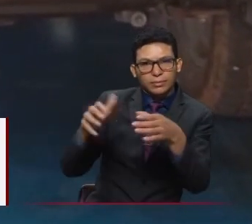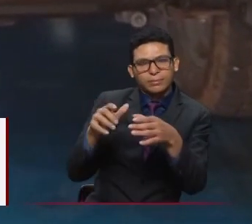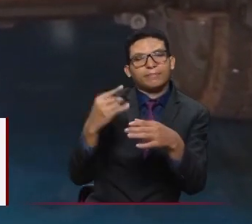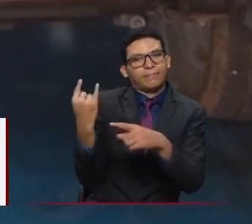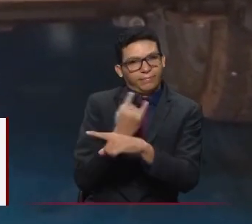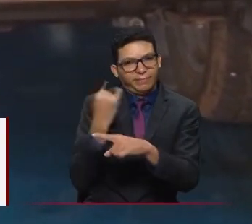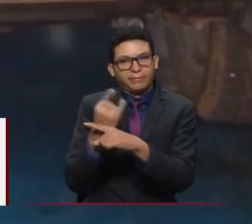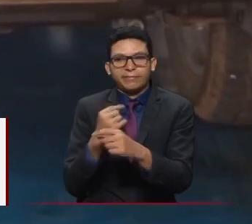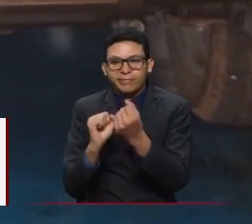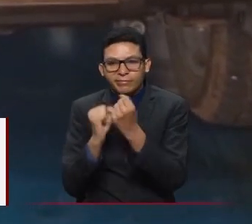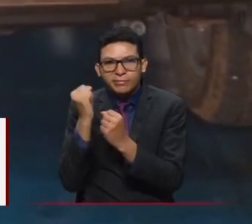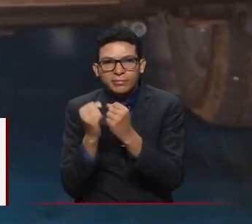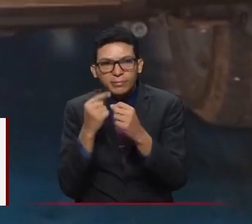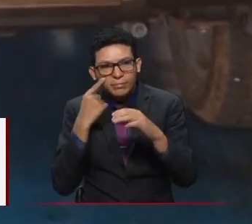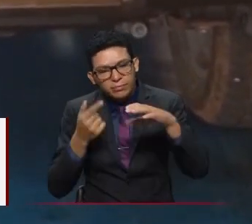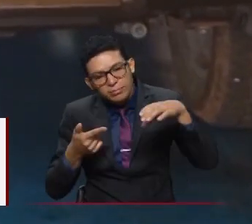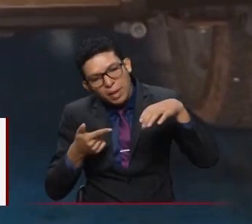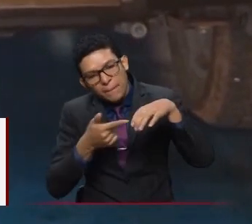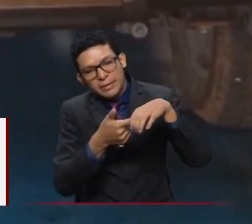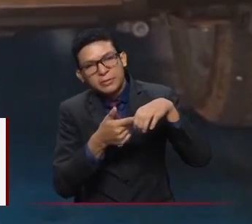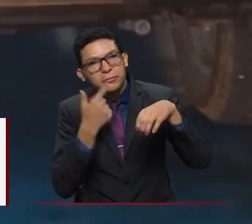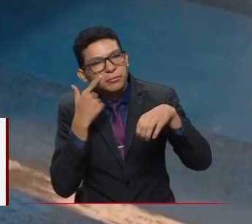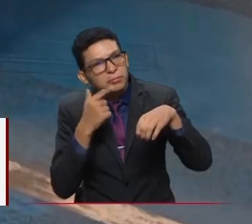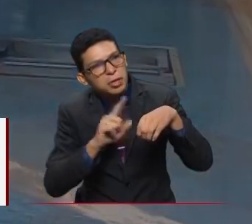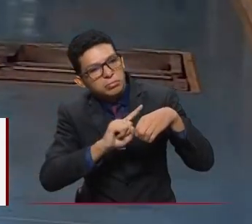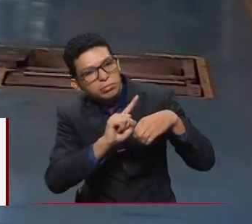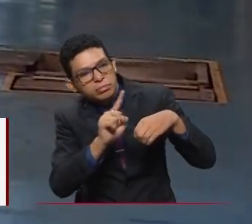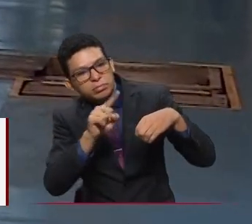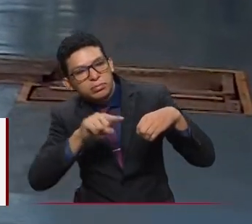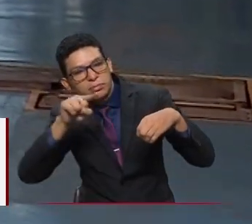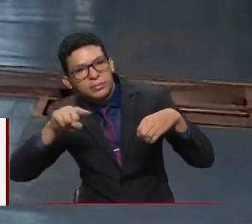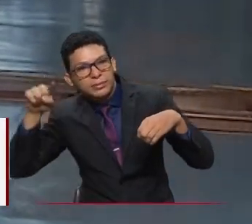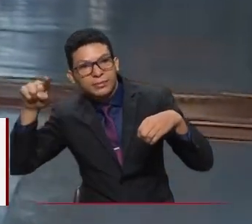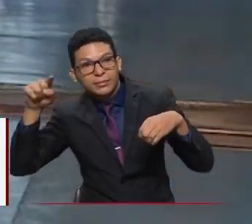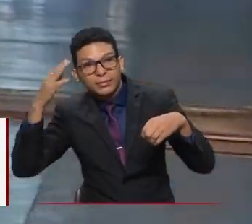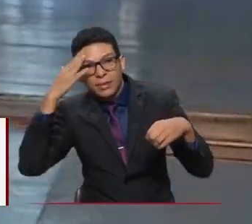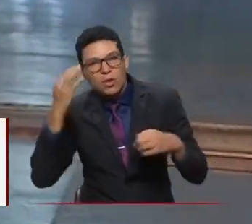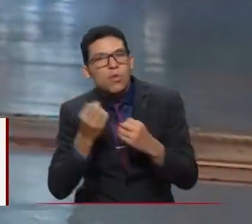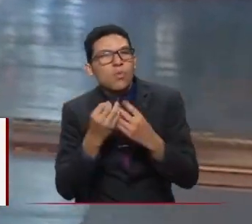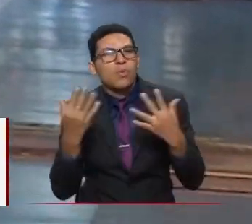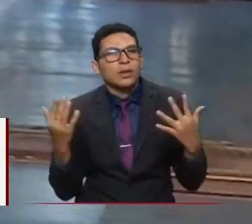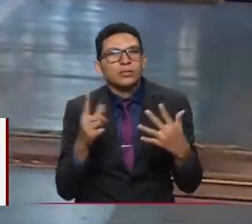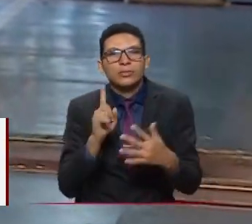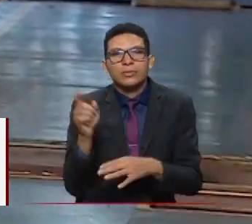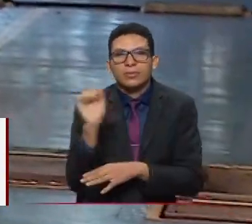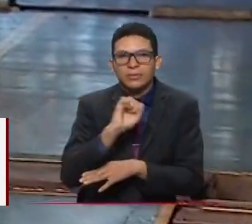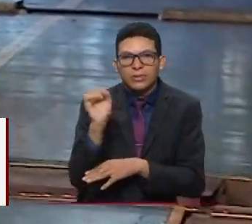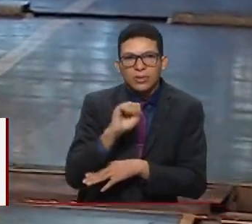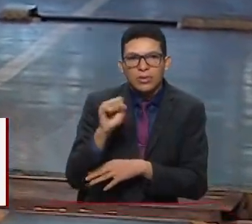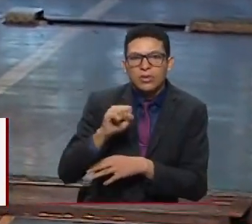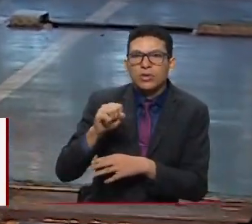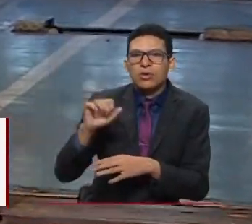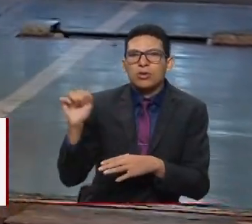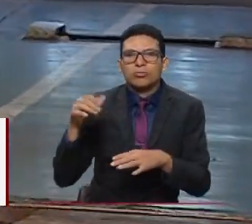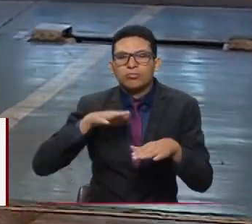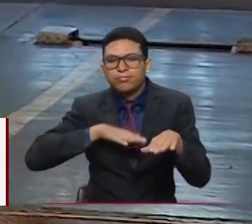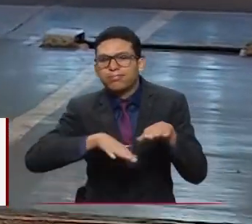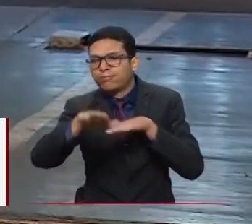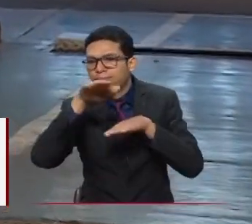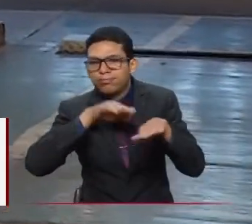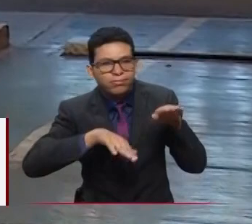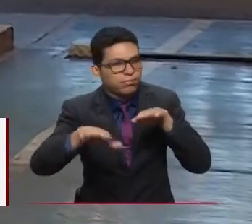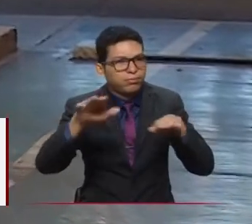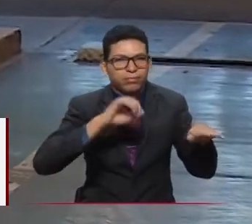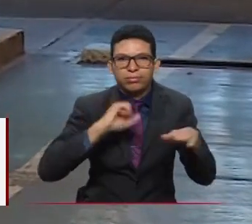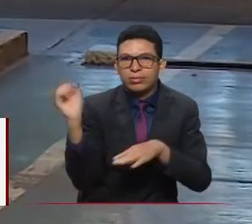usan para la calibración de todos estos automóviles. Son más de ¿cuántos vehículos son los que circulan anualmente en la